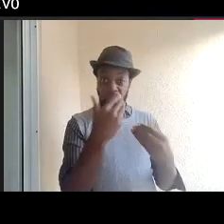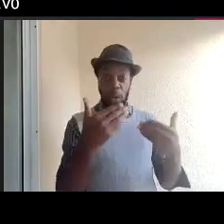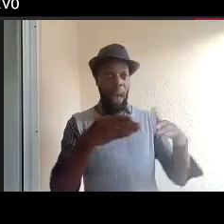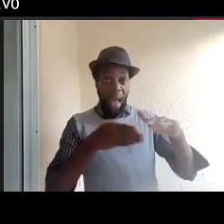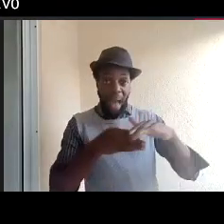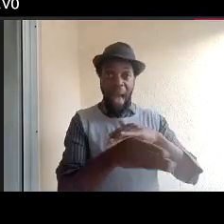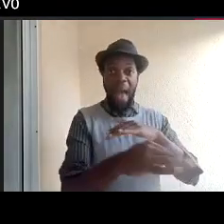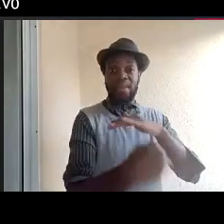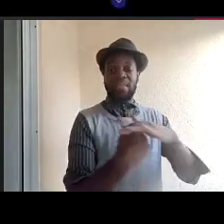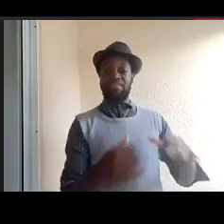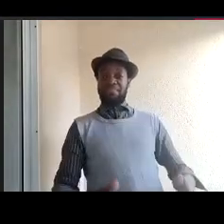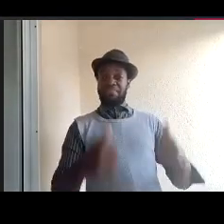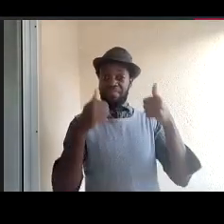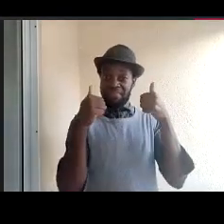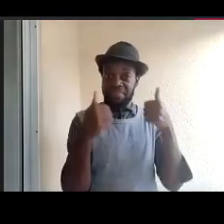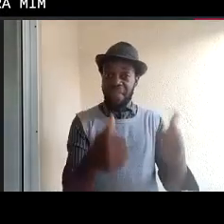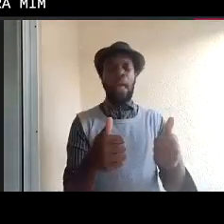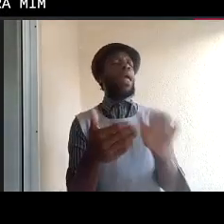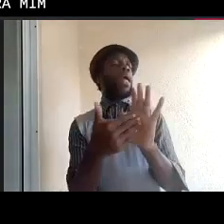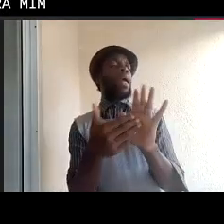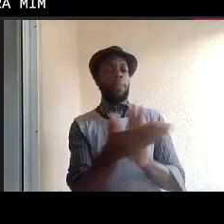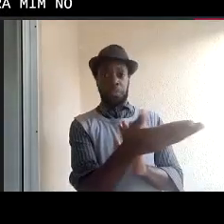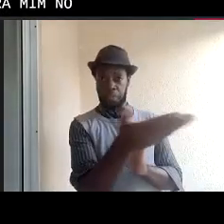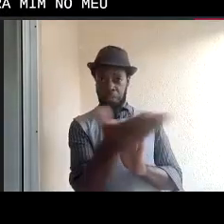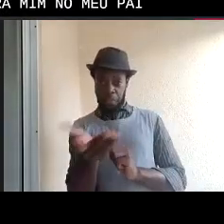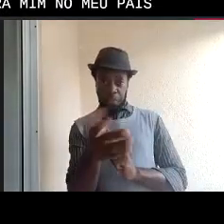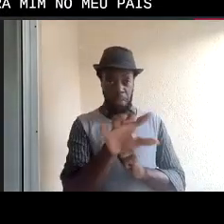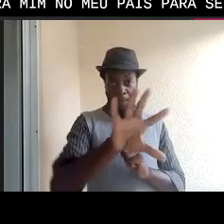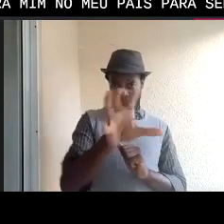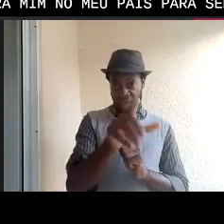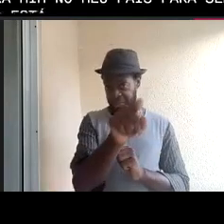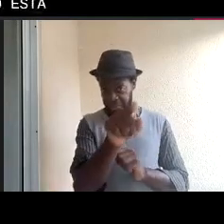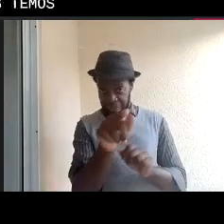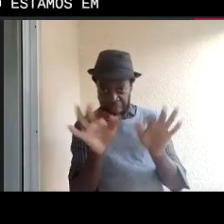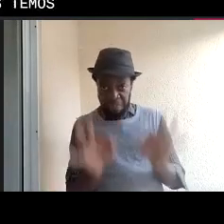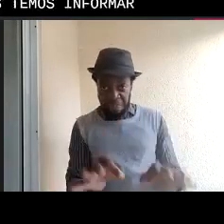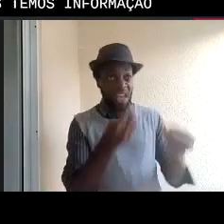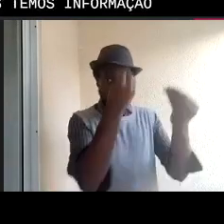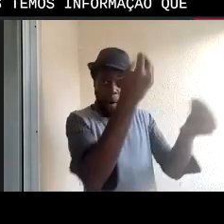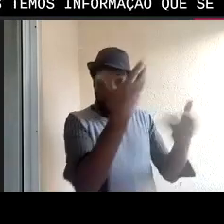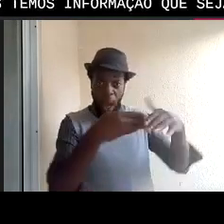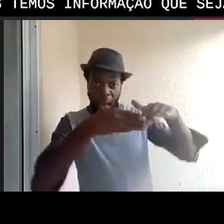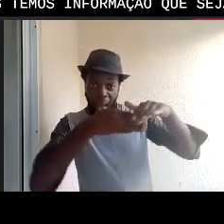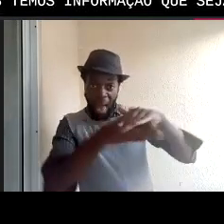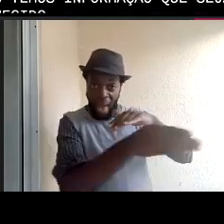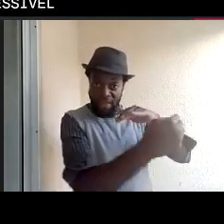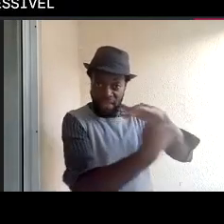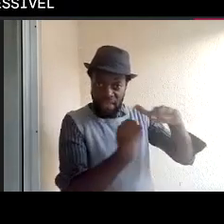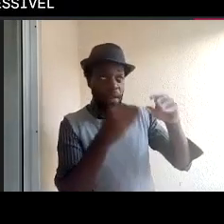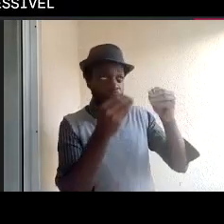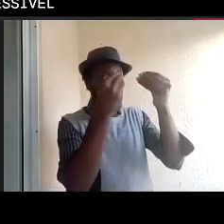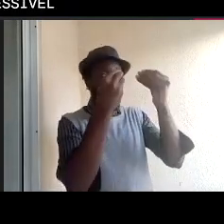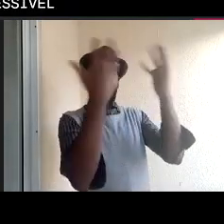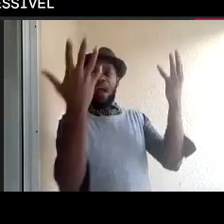ustedes me puede decir en mi país tenemos información accesible para todo tipo de